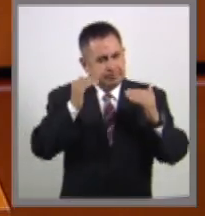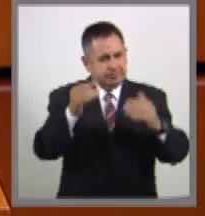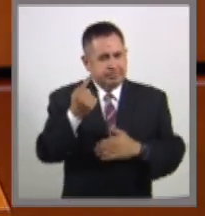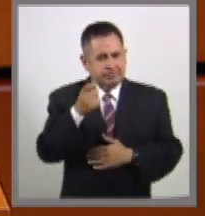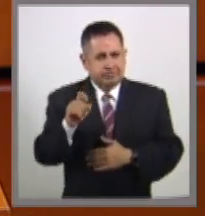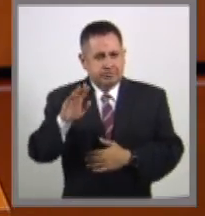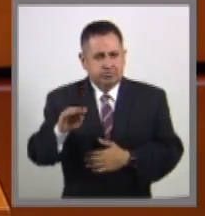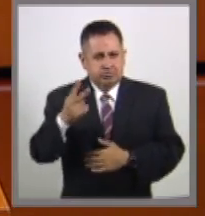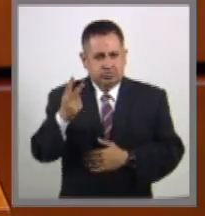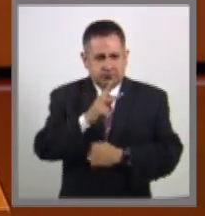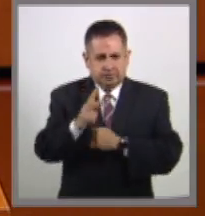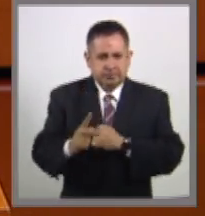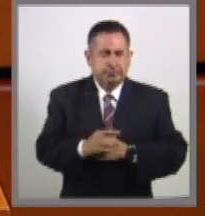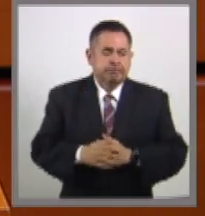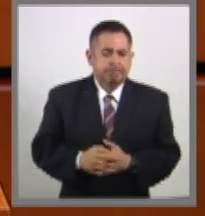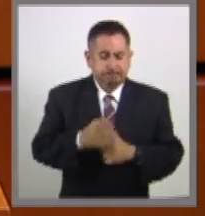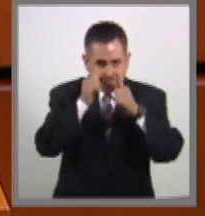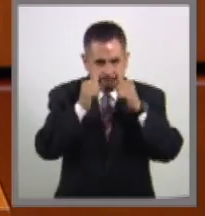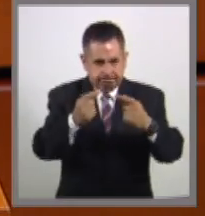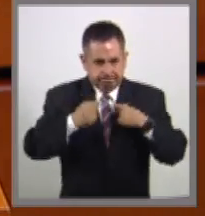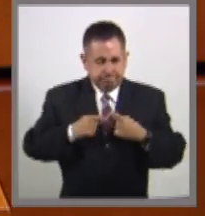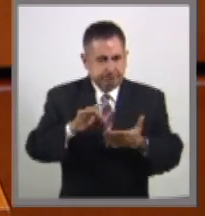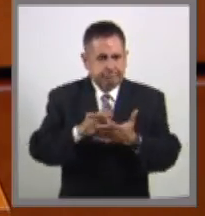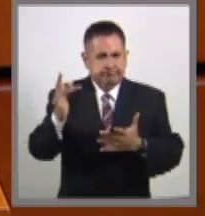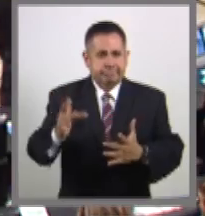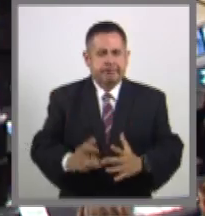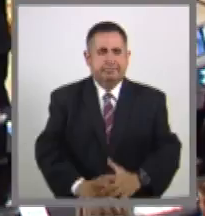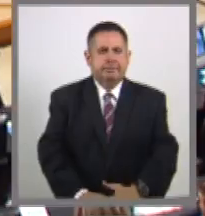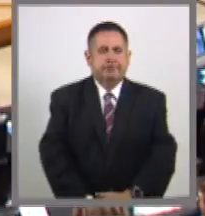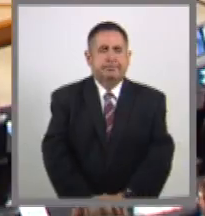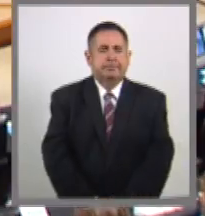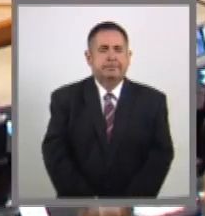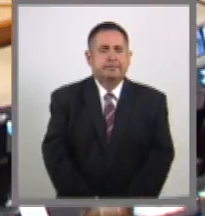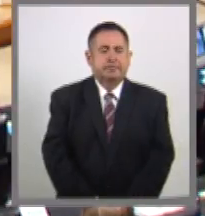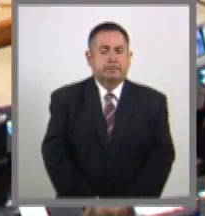192 países por su atención muchas gracias